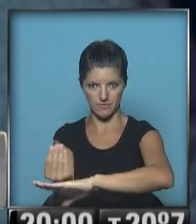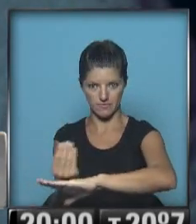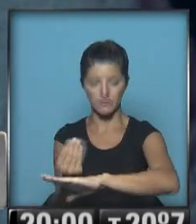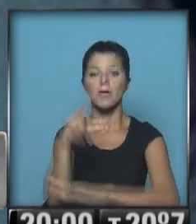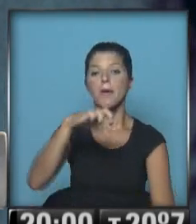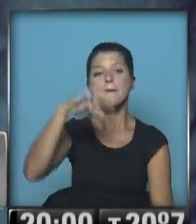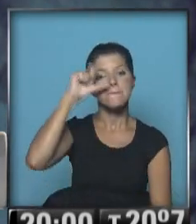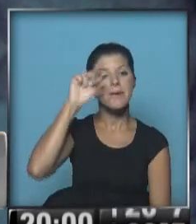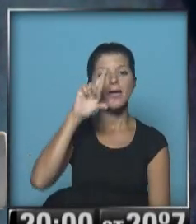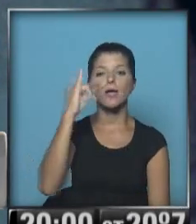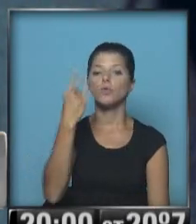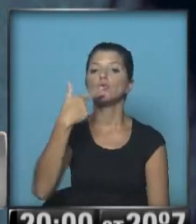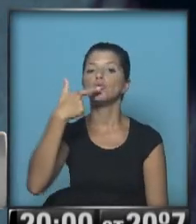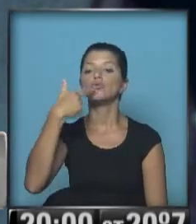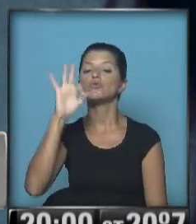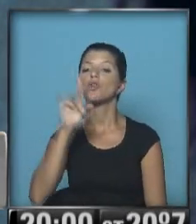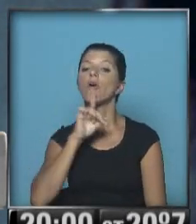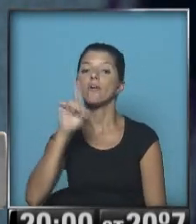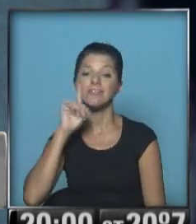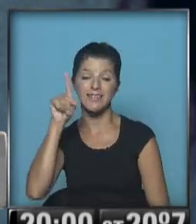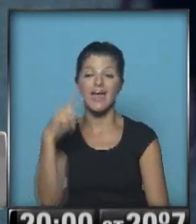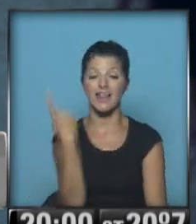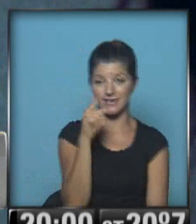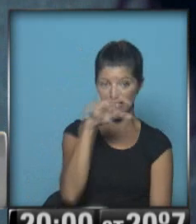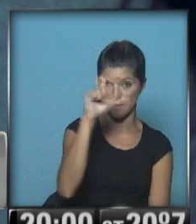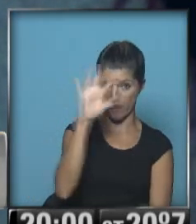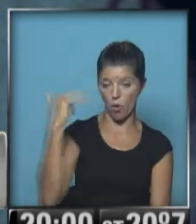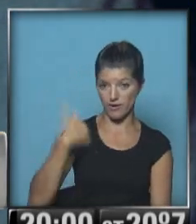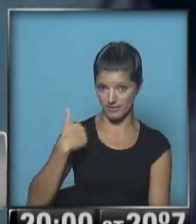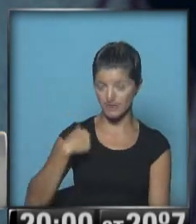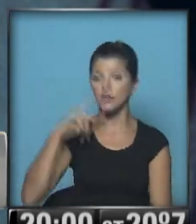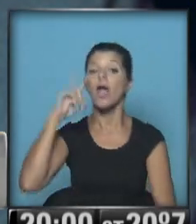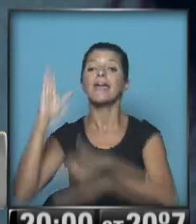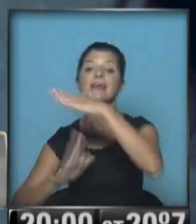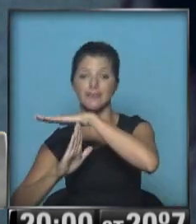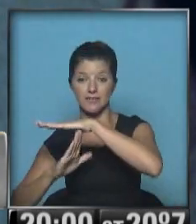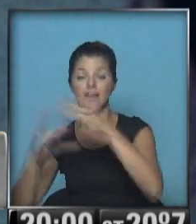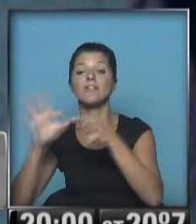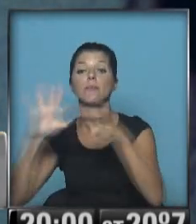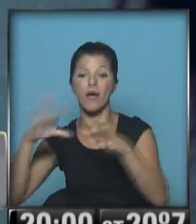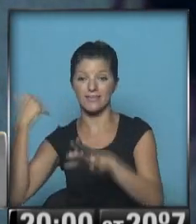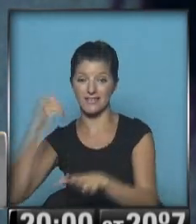presidente de la asociación de bancos argentinos y miembro líder de los demócratas cristianos en